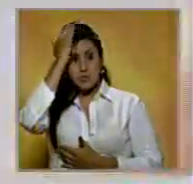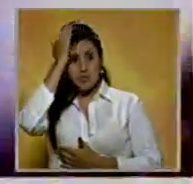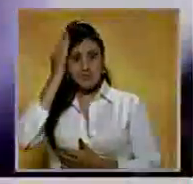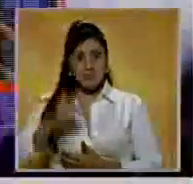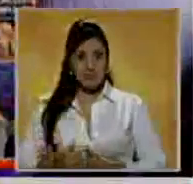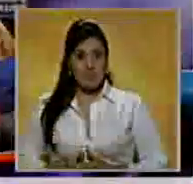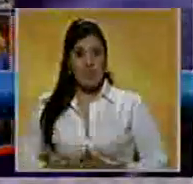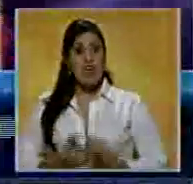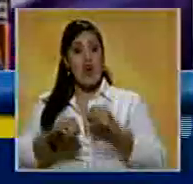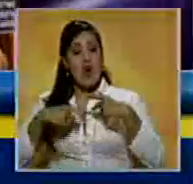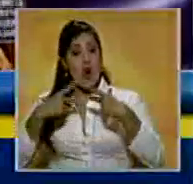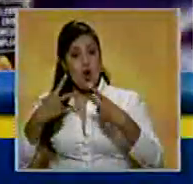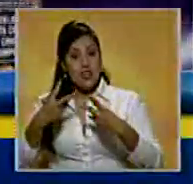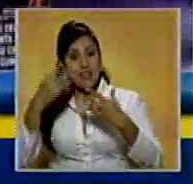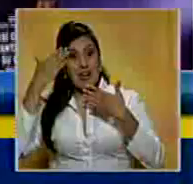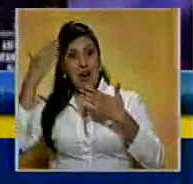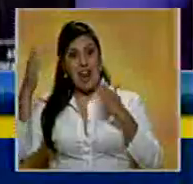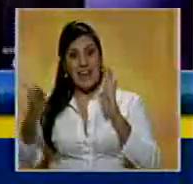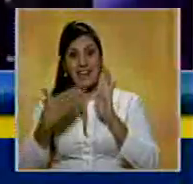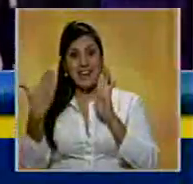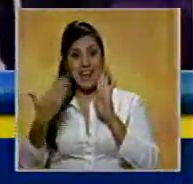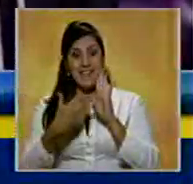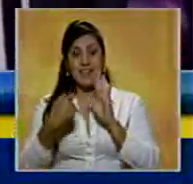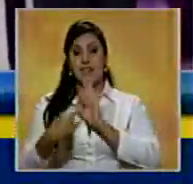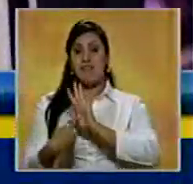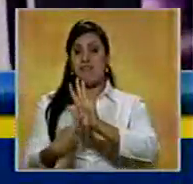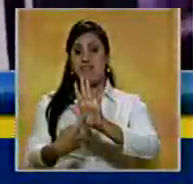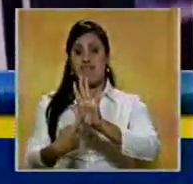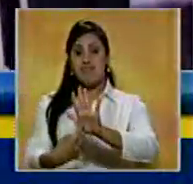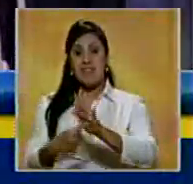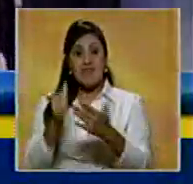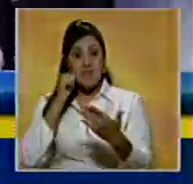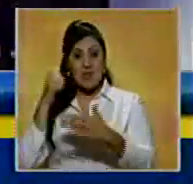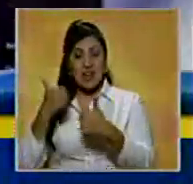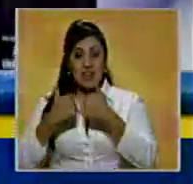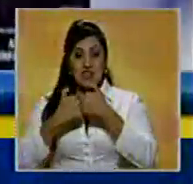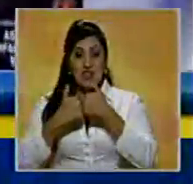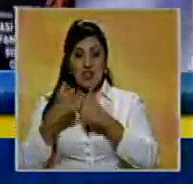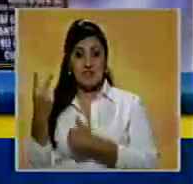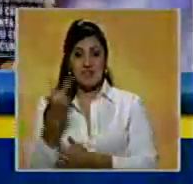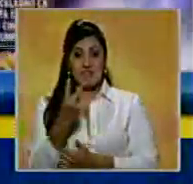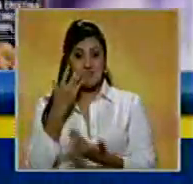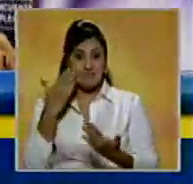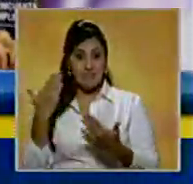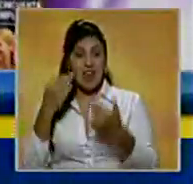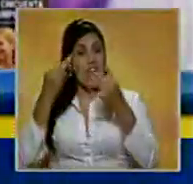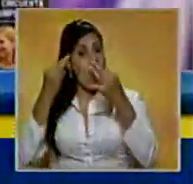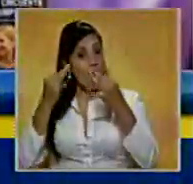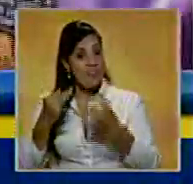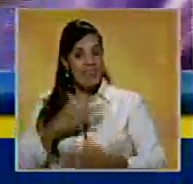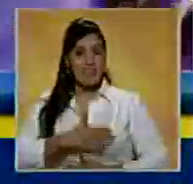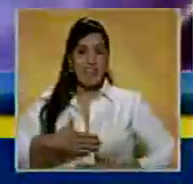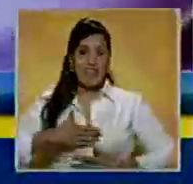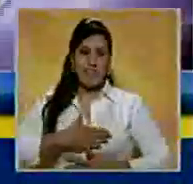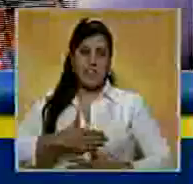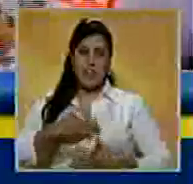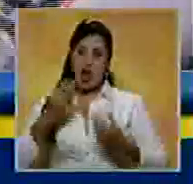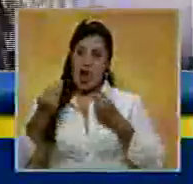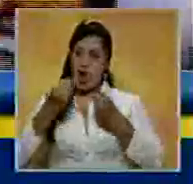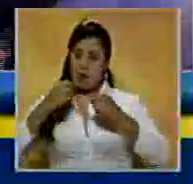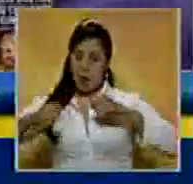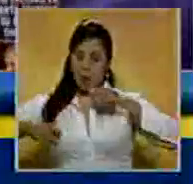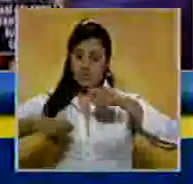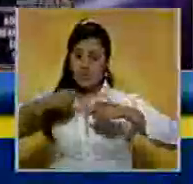Llosa. De nuevo, la revista Hola publica en su portada la imagen de Isabel Presley y Mario Vargas Llosa, esta vez disfrutando de una romántica